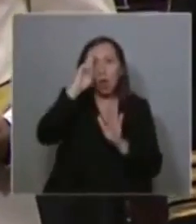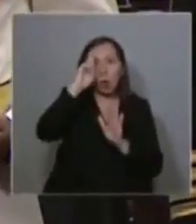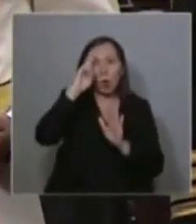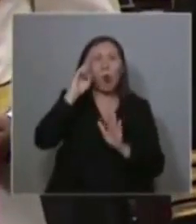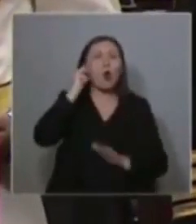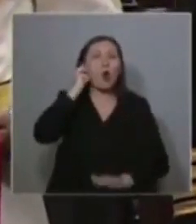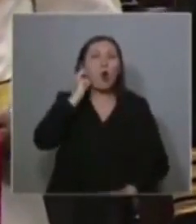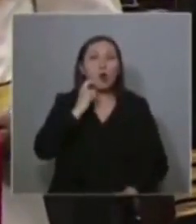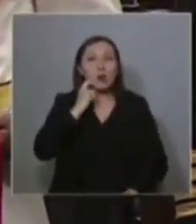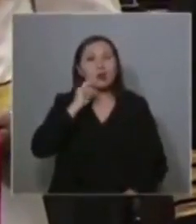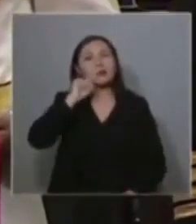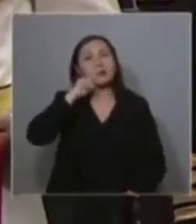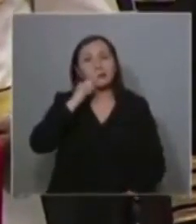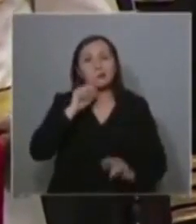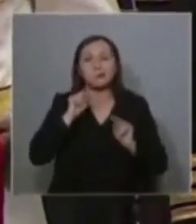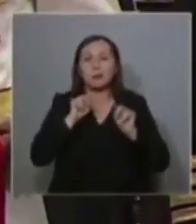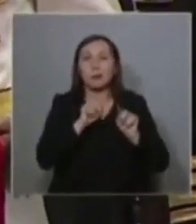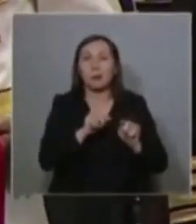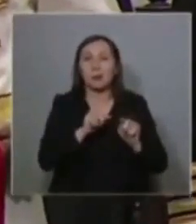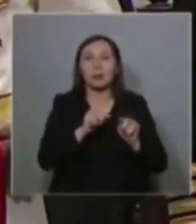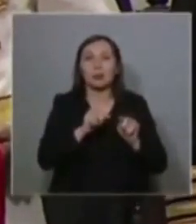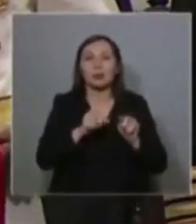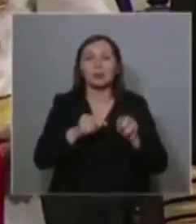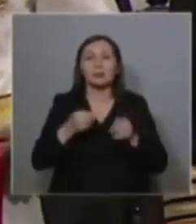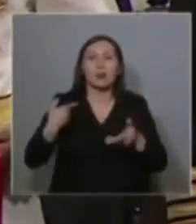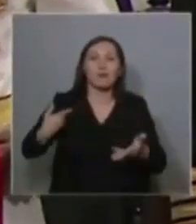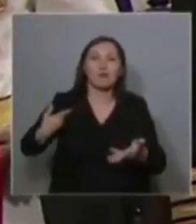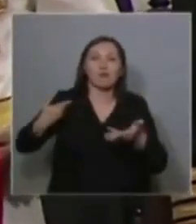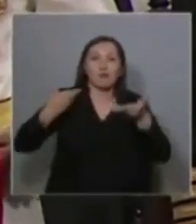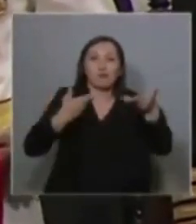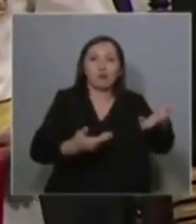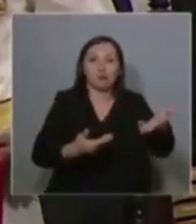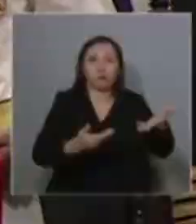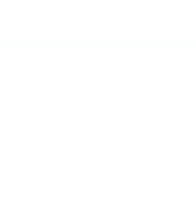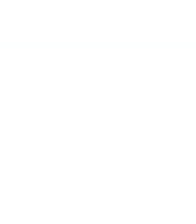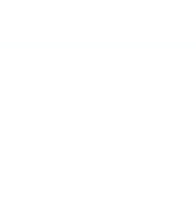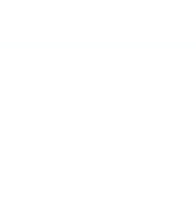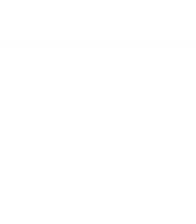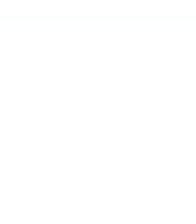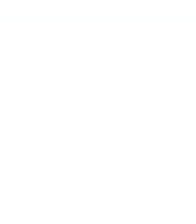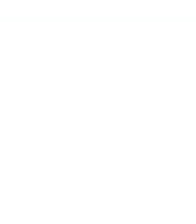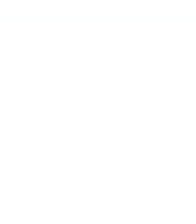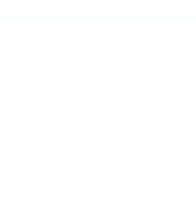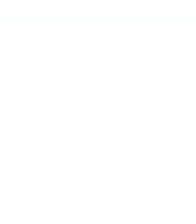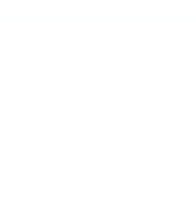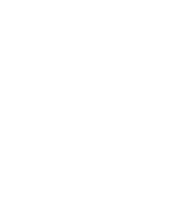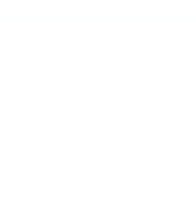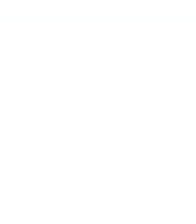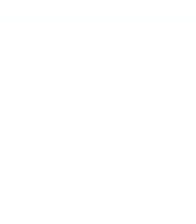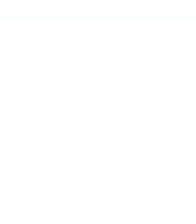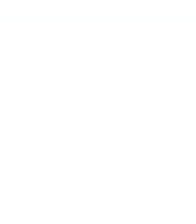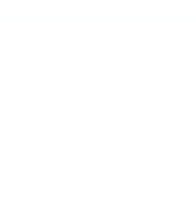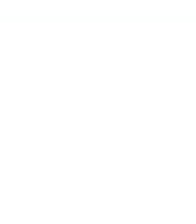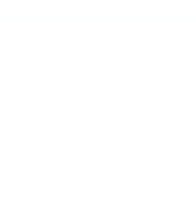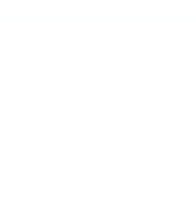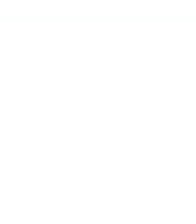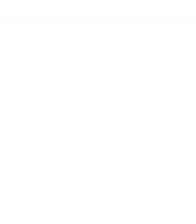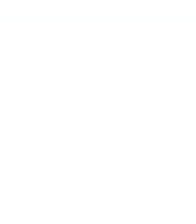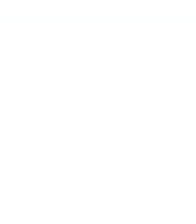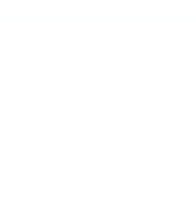La que simboliza la transmisión del poder, quedando investido como nuevo